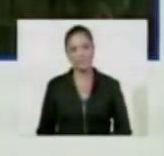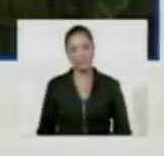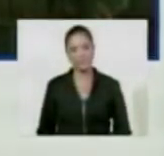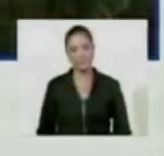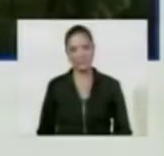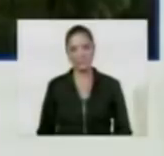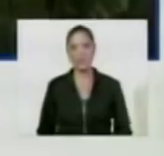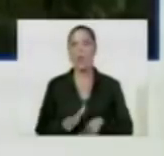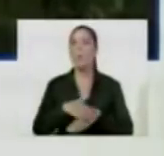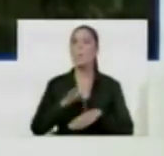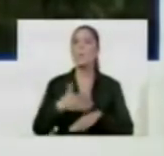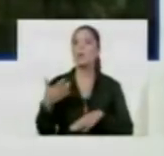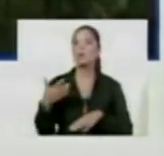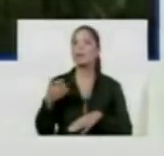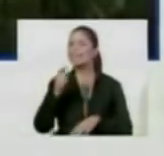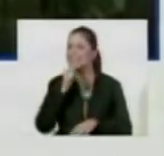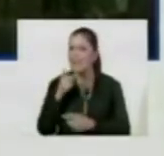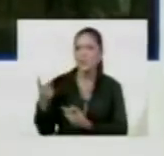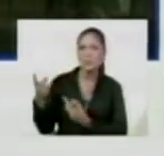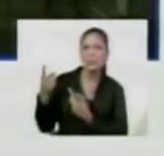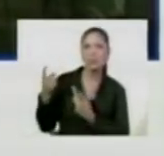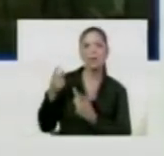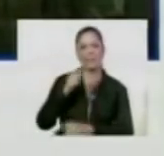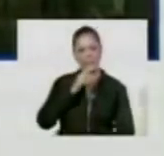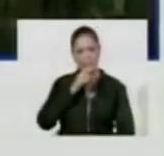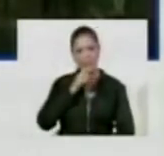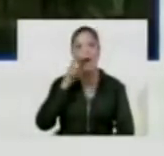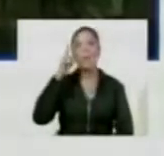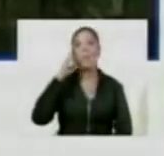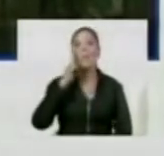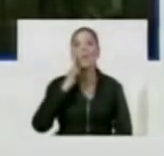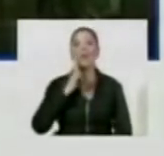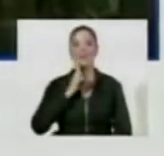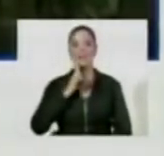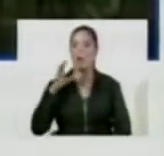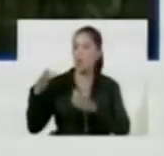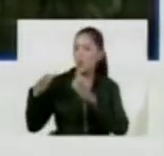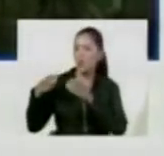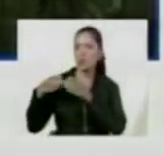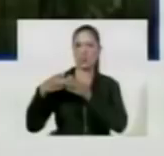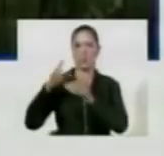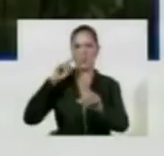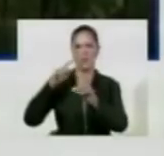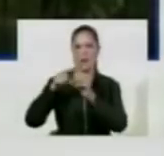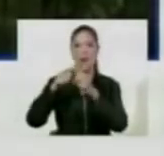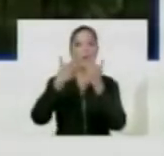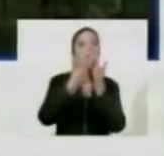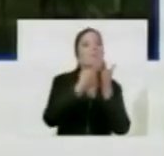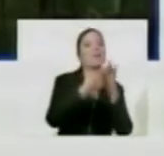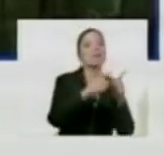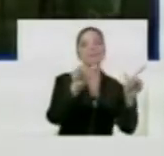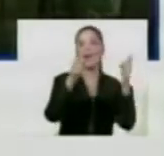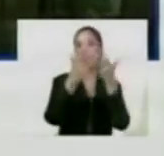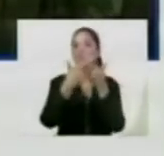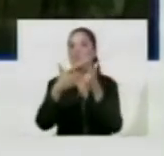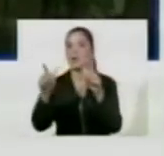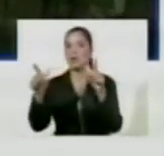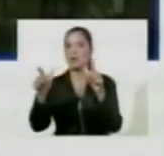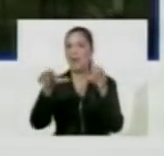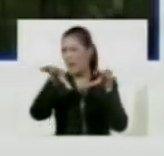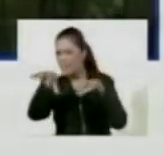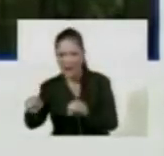Porque nuestra herencia es Bolívar. Una fuerza libertadora. No es una fuerza imperialista. Somos